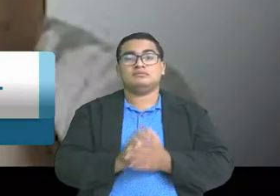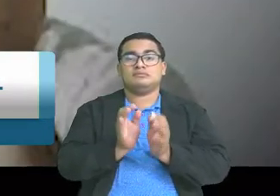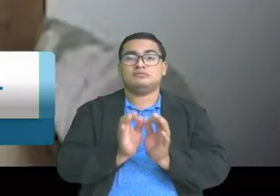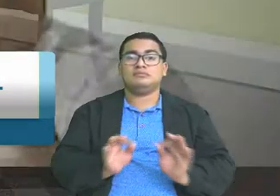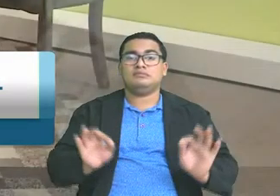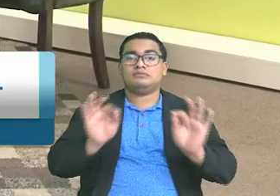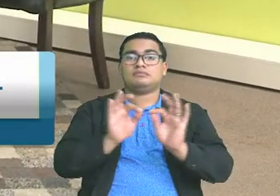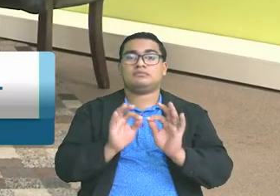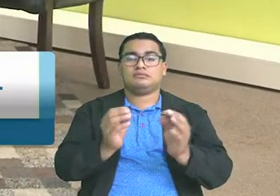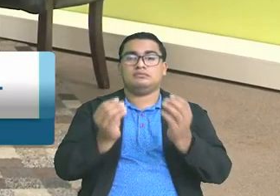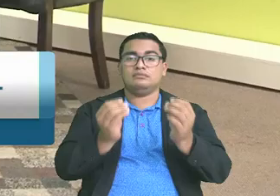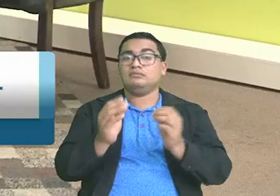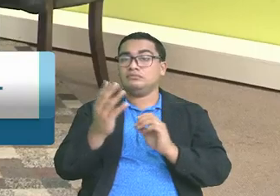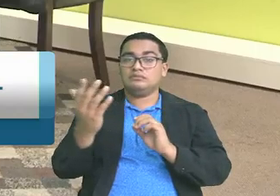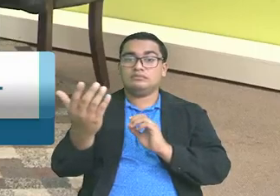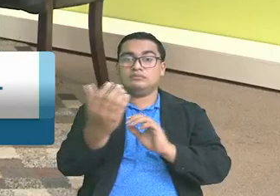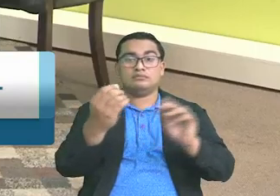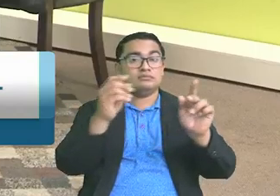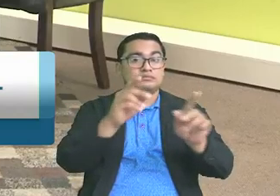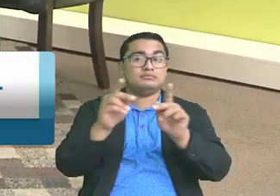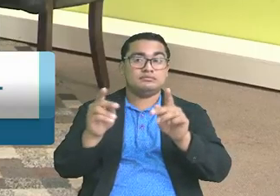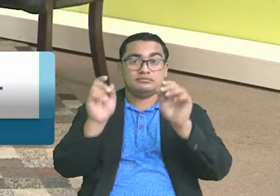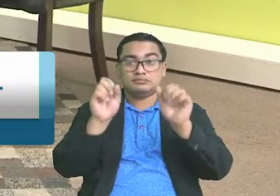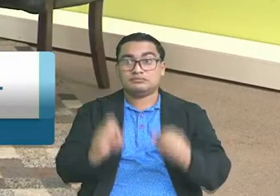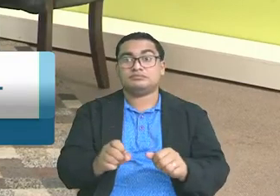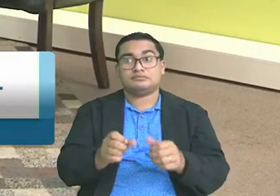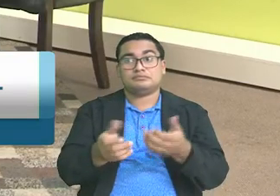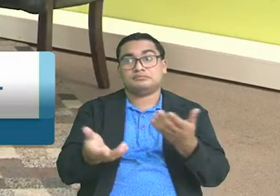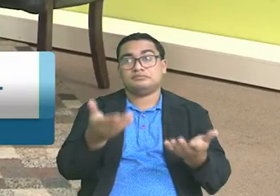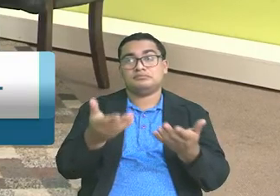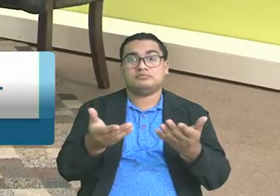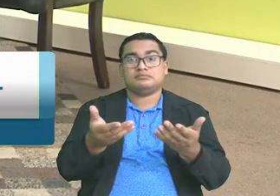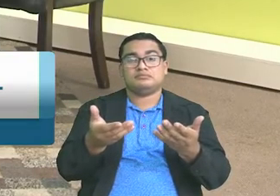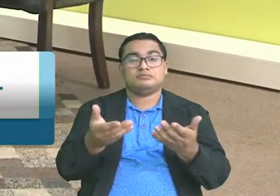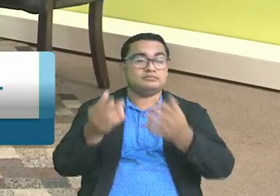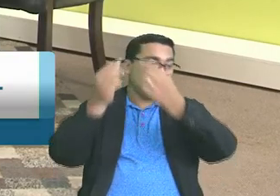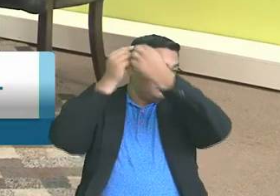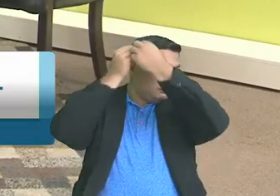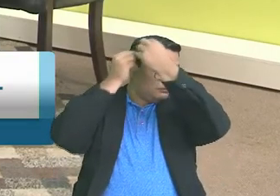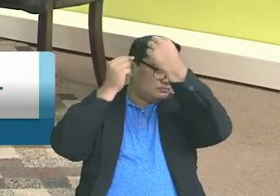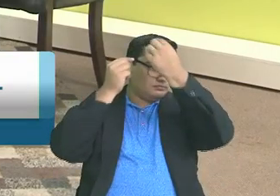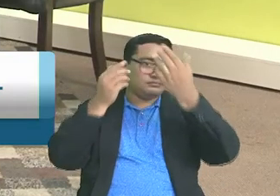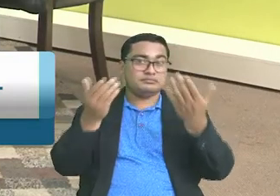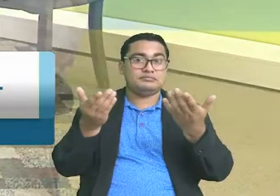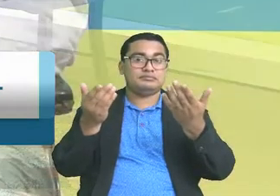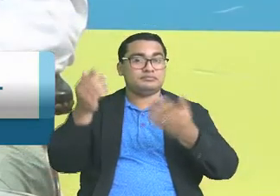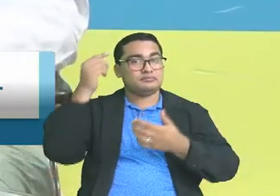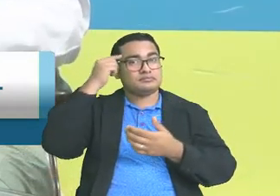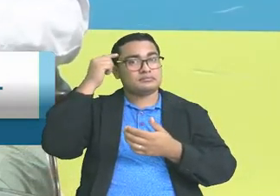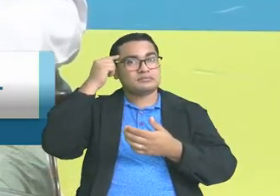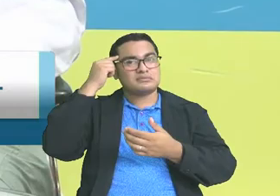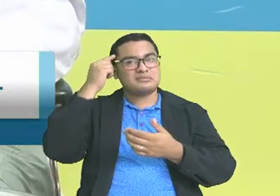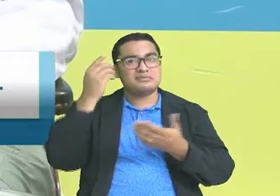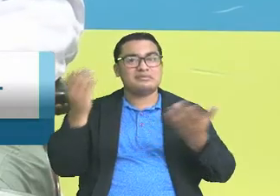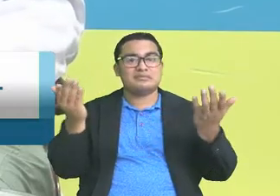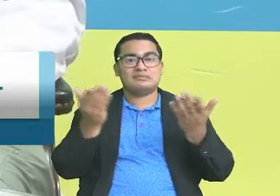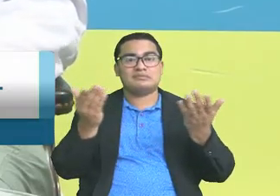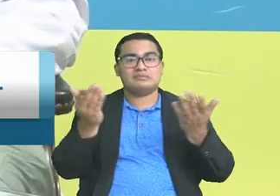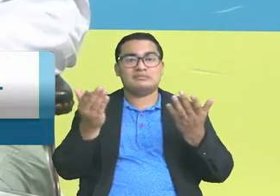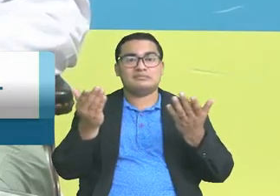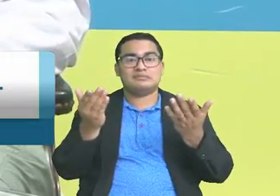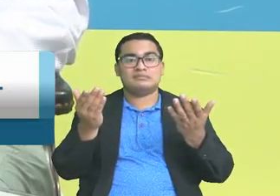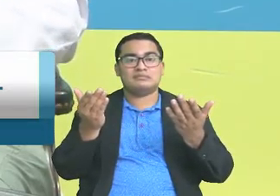no todos los pacientes van a ser candidatos a cirugía, ¿verdad? Okay. Se considera que la localización no es